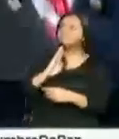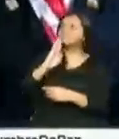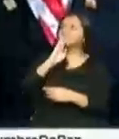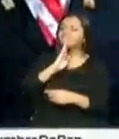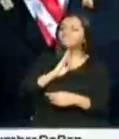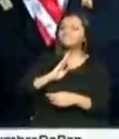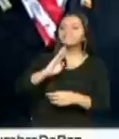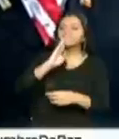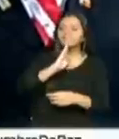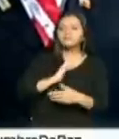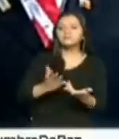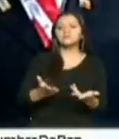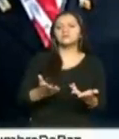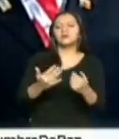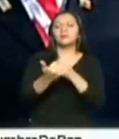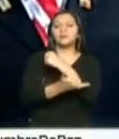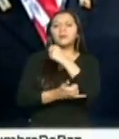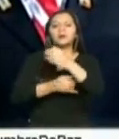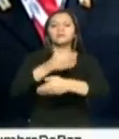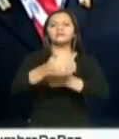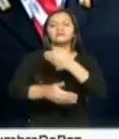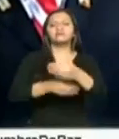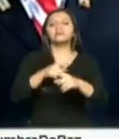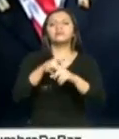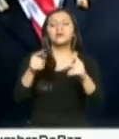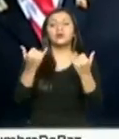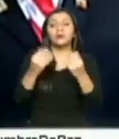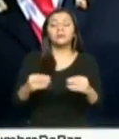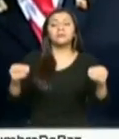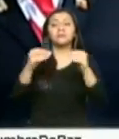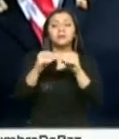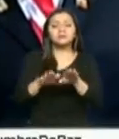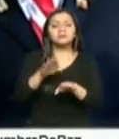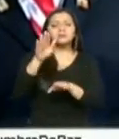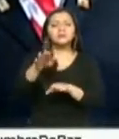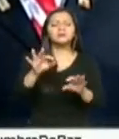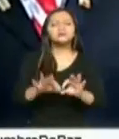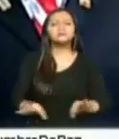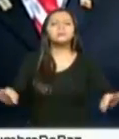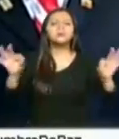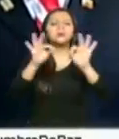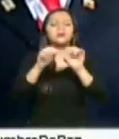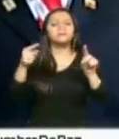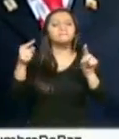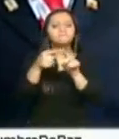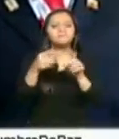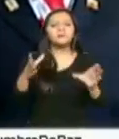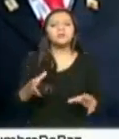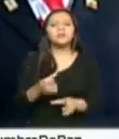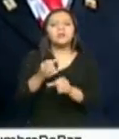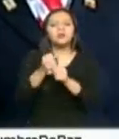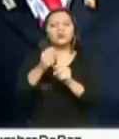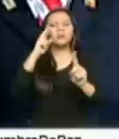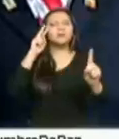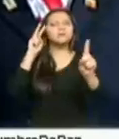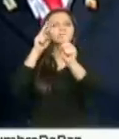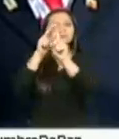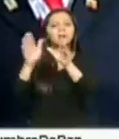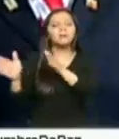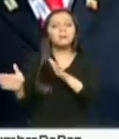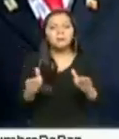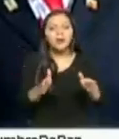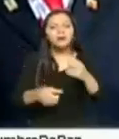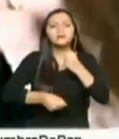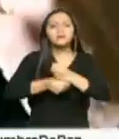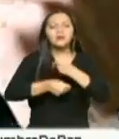de los mercados, no de las naciones. Que esto sea un paso trascendental para recuperar ese ímpetu de la acción